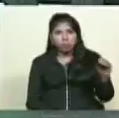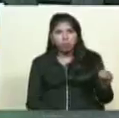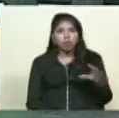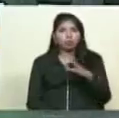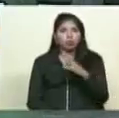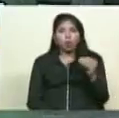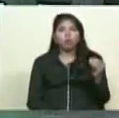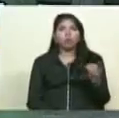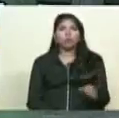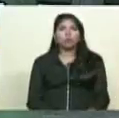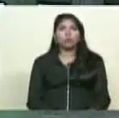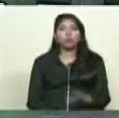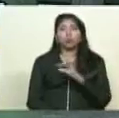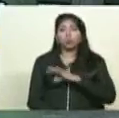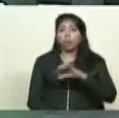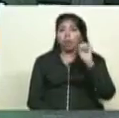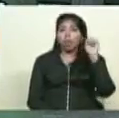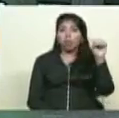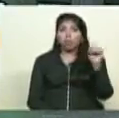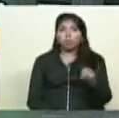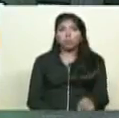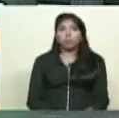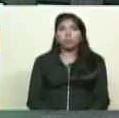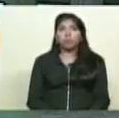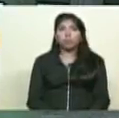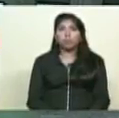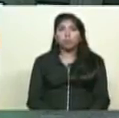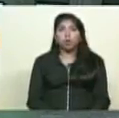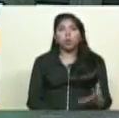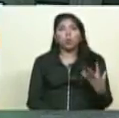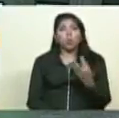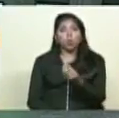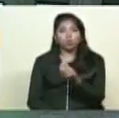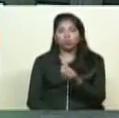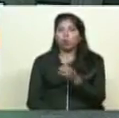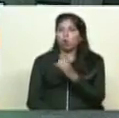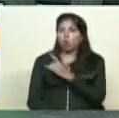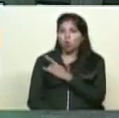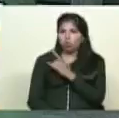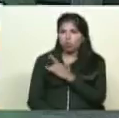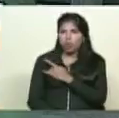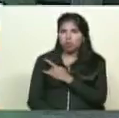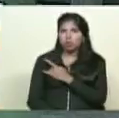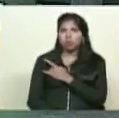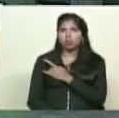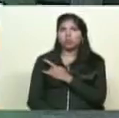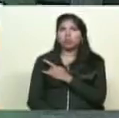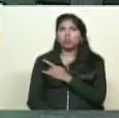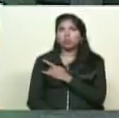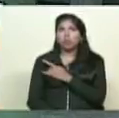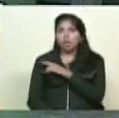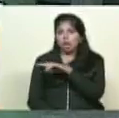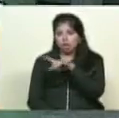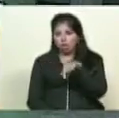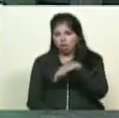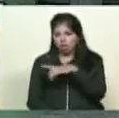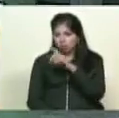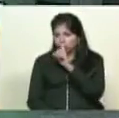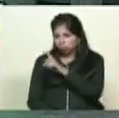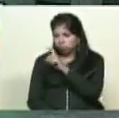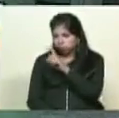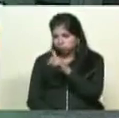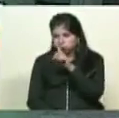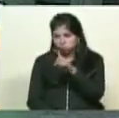socialismo entre la Universidad Militar Bolivariana, en los cuarteles, en las academias, en las